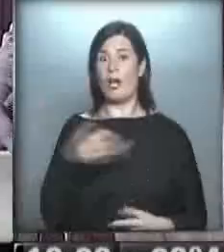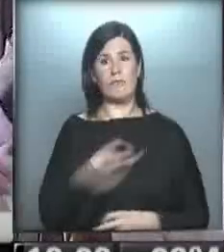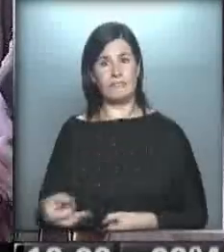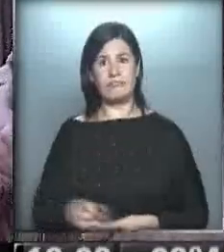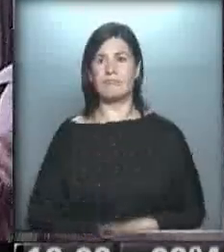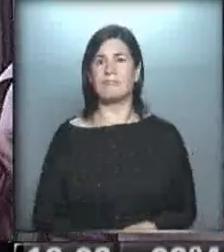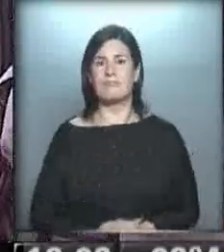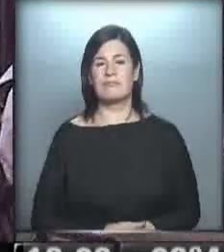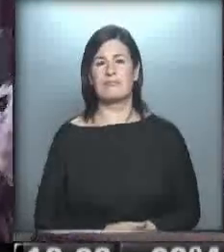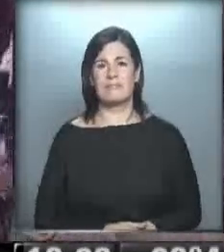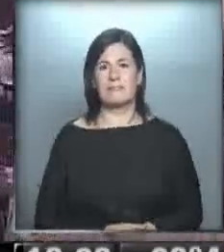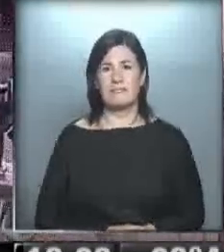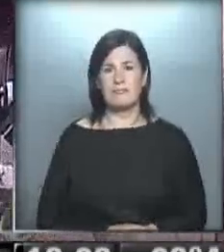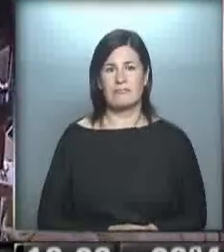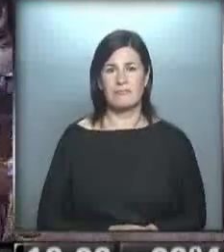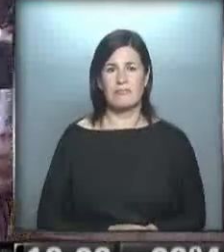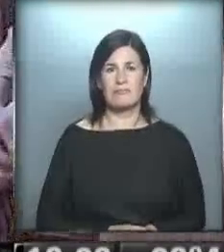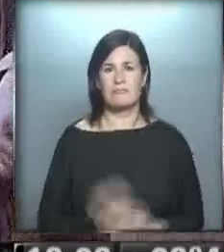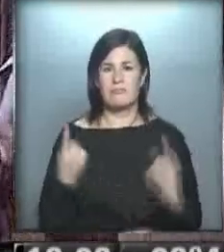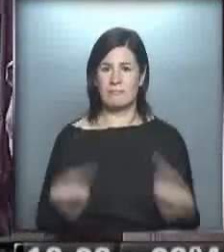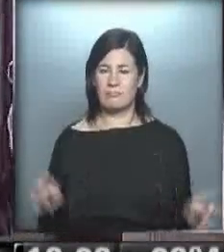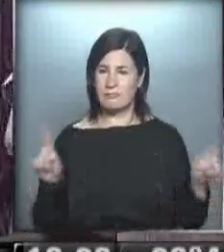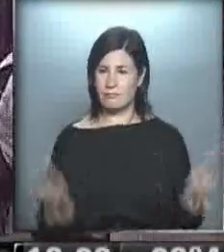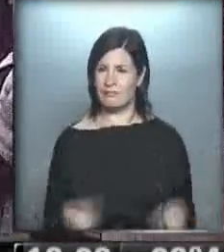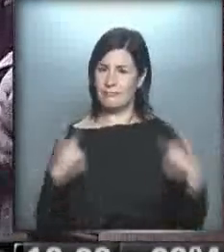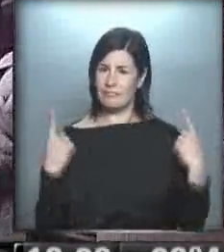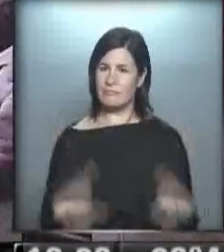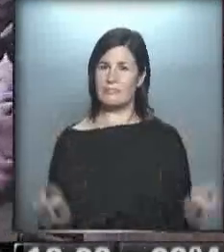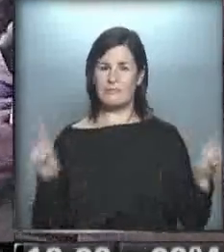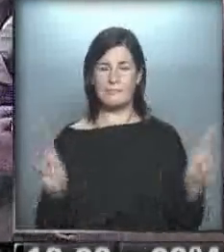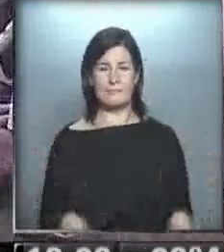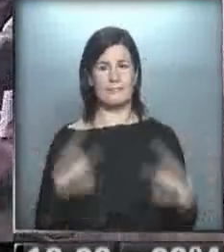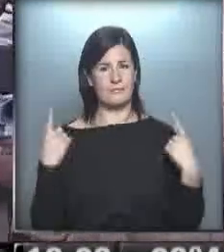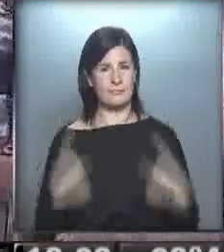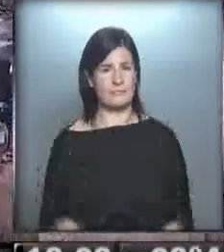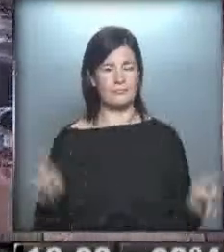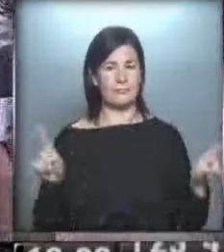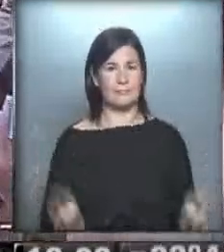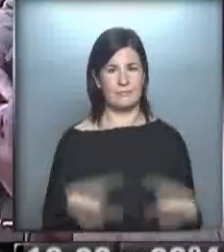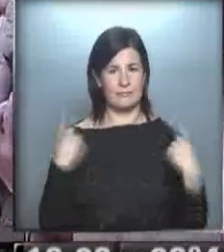Las obsesiones que capturo del olvido.